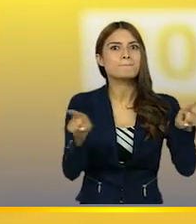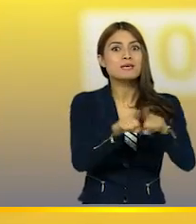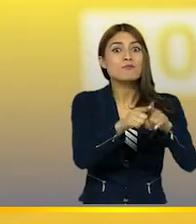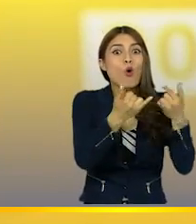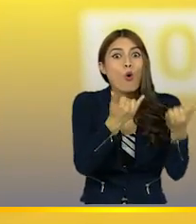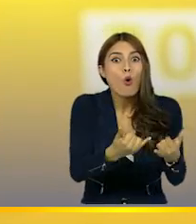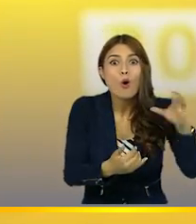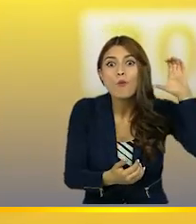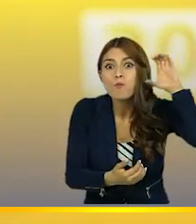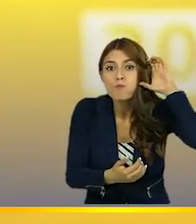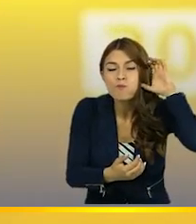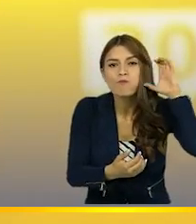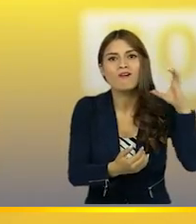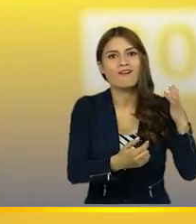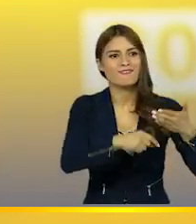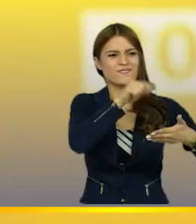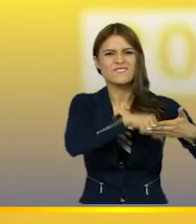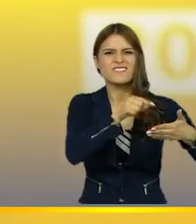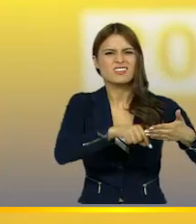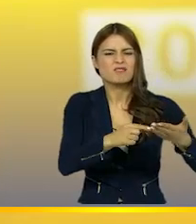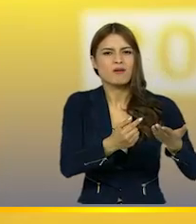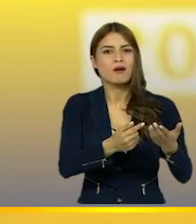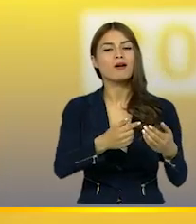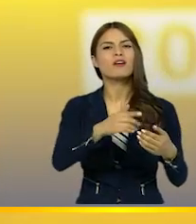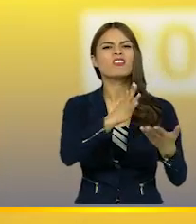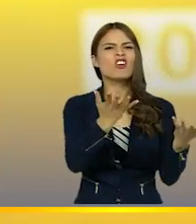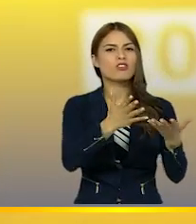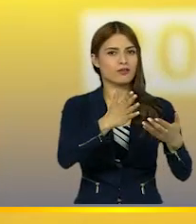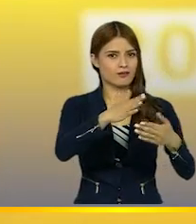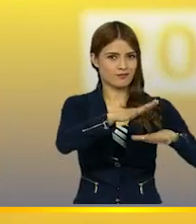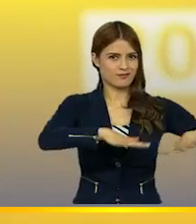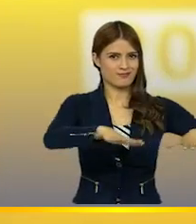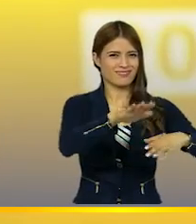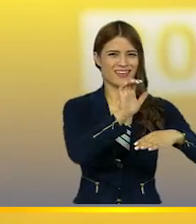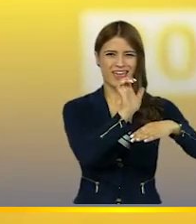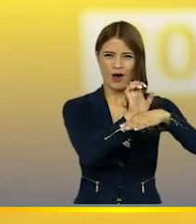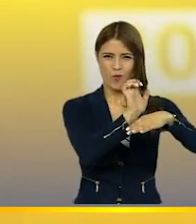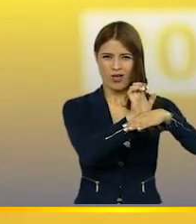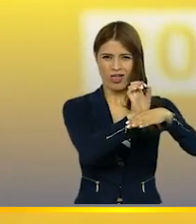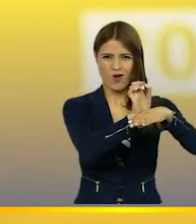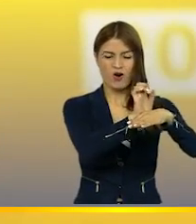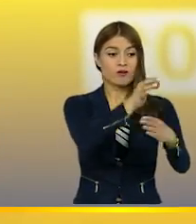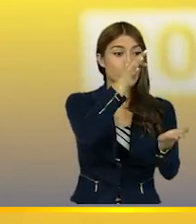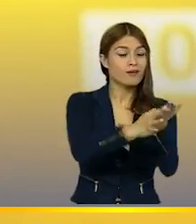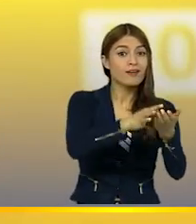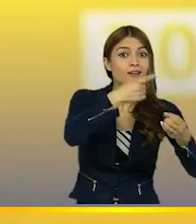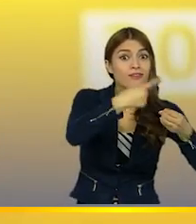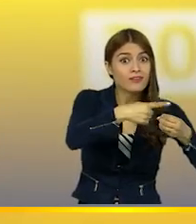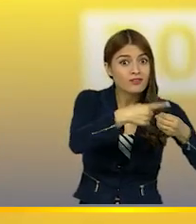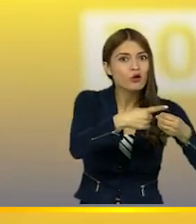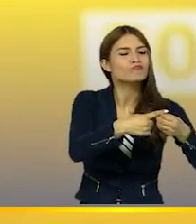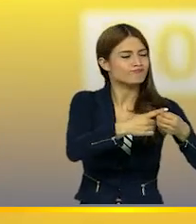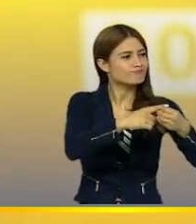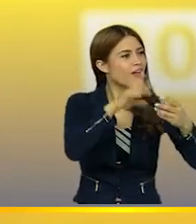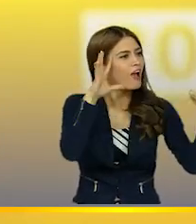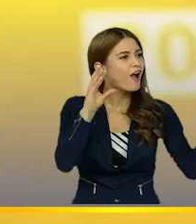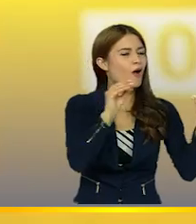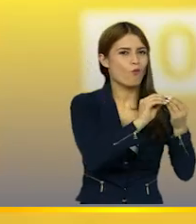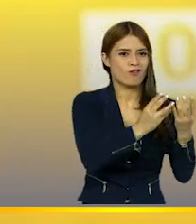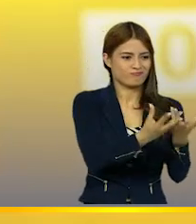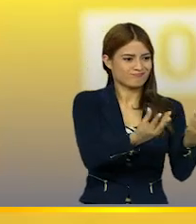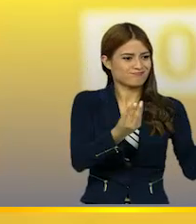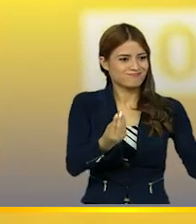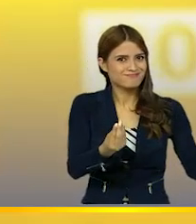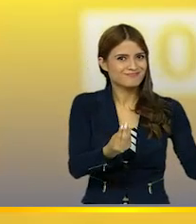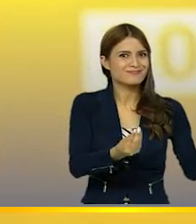intensas negociaciones que terminaron esta madrugada, un acuerdo para declarar un cese al fuego y de